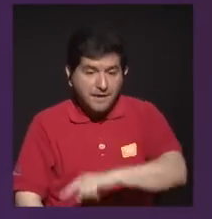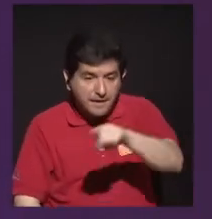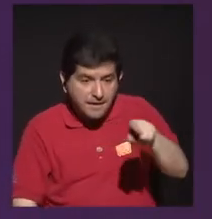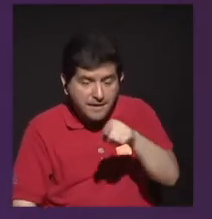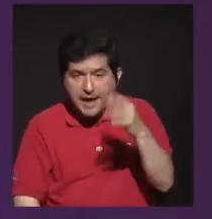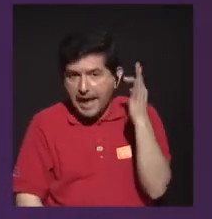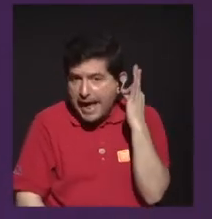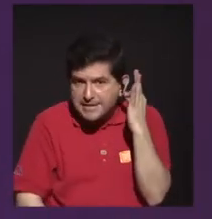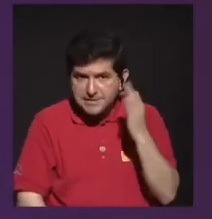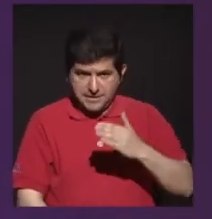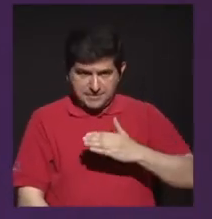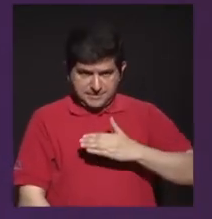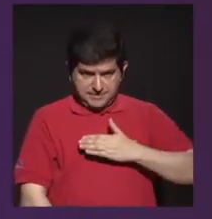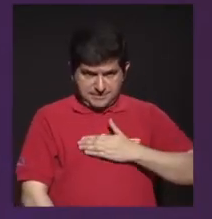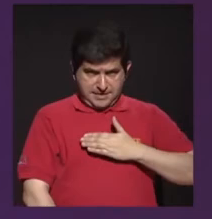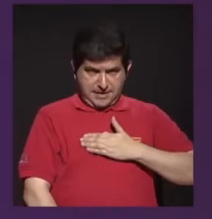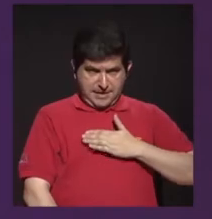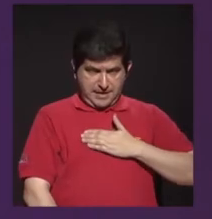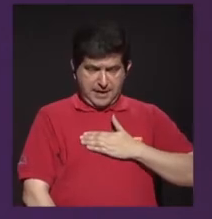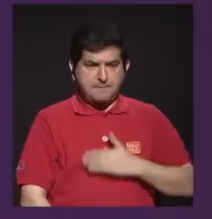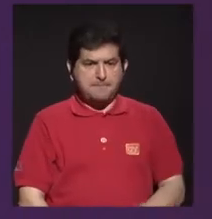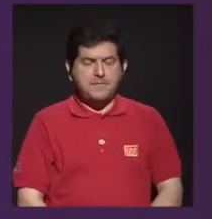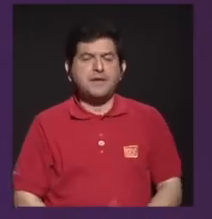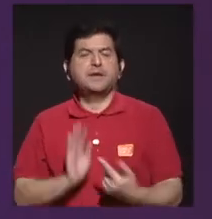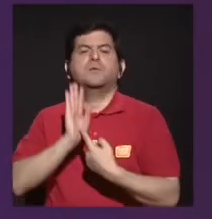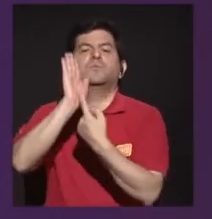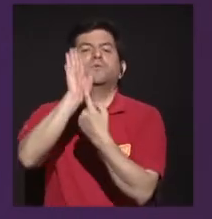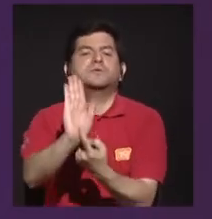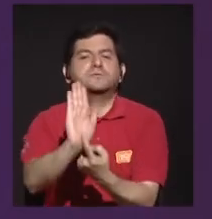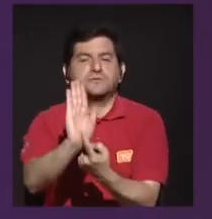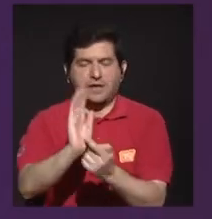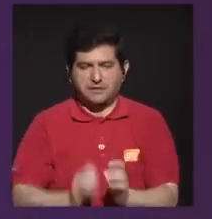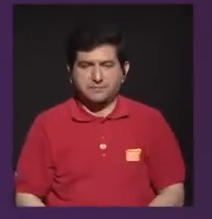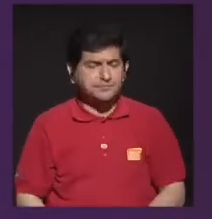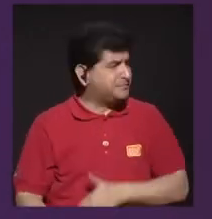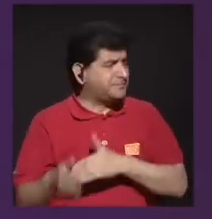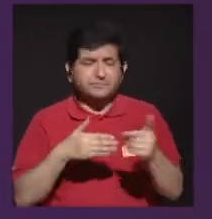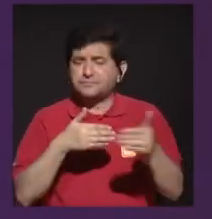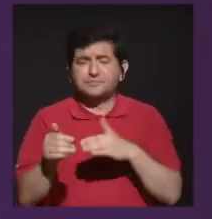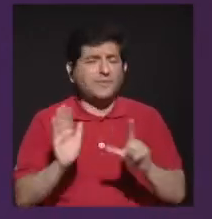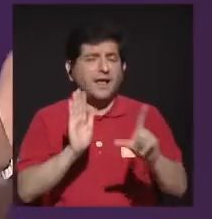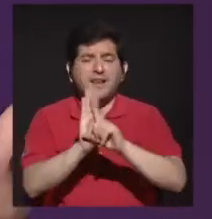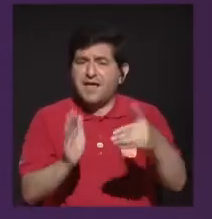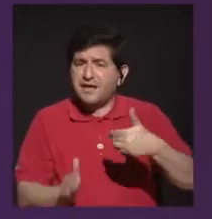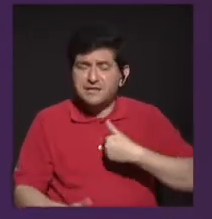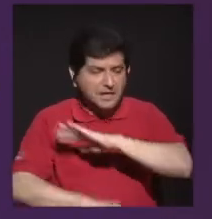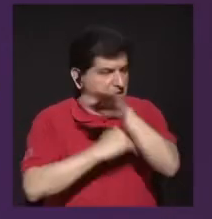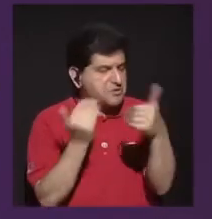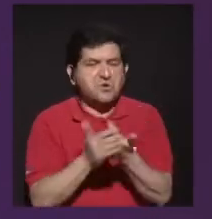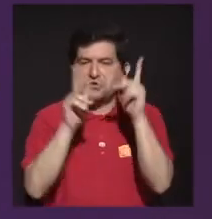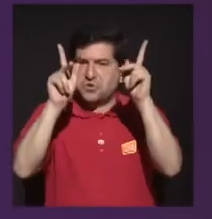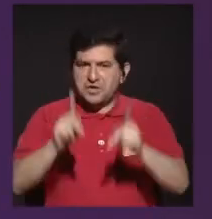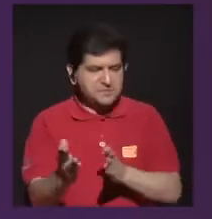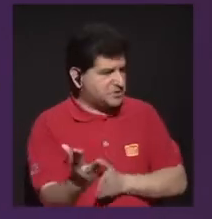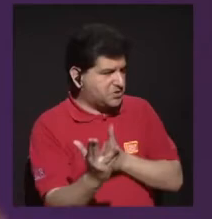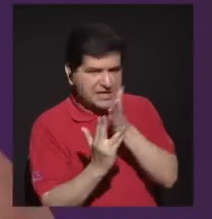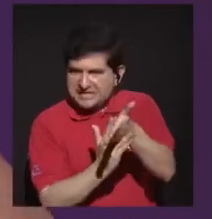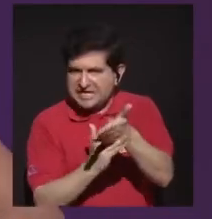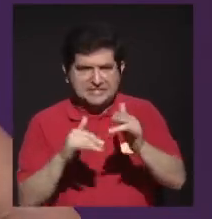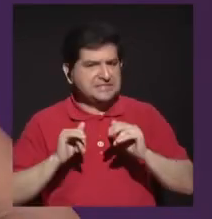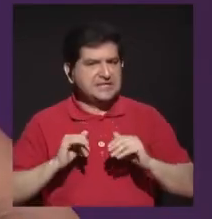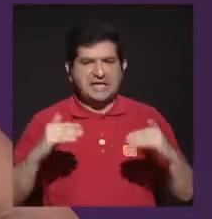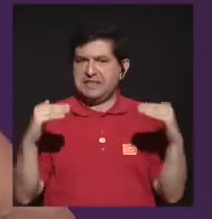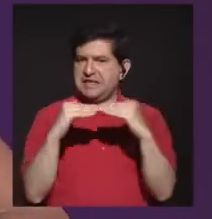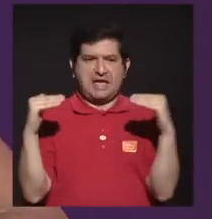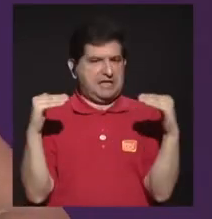a mí me pudieron hacer ver que, a pesar de las leyes que tenemos, no todas las personas hemos accedido a la equidad,